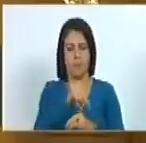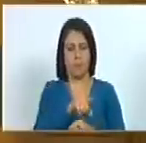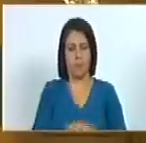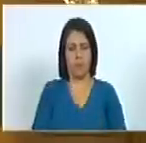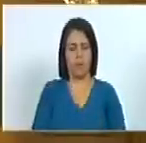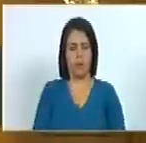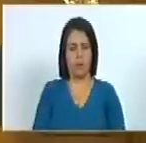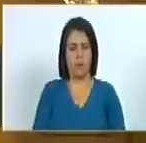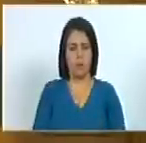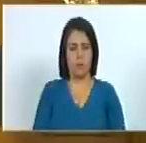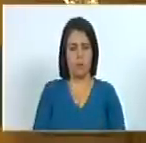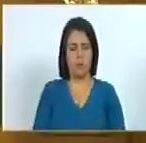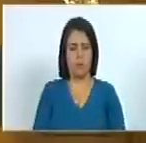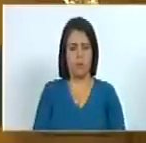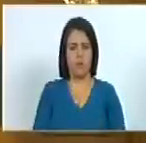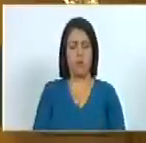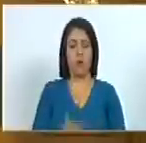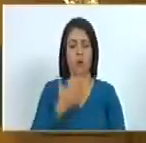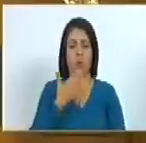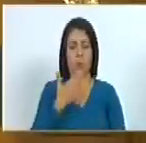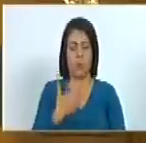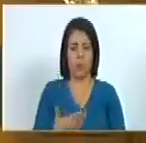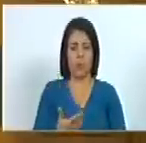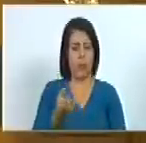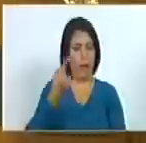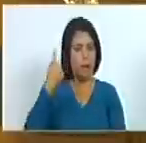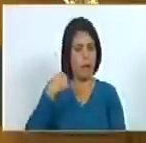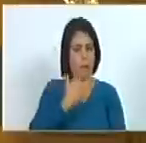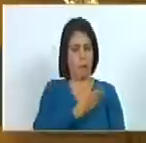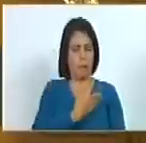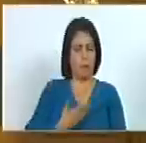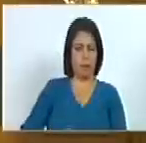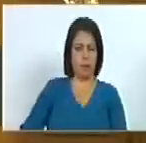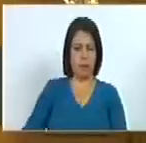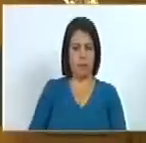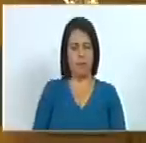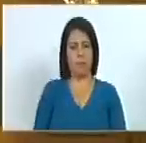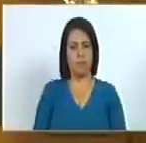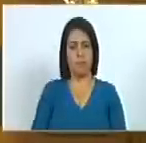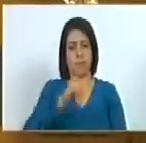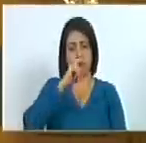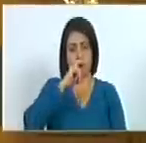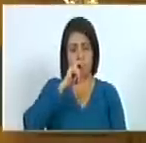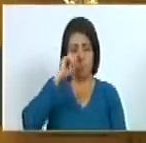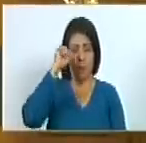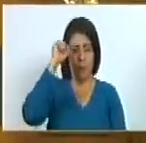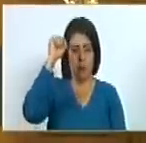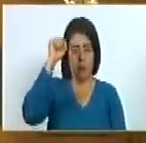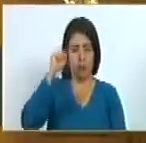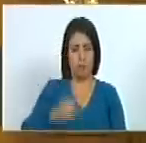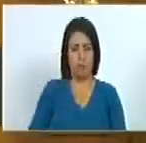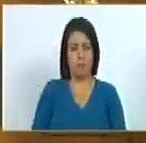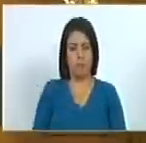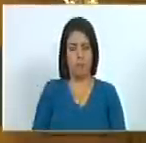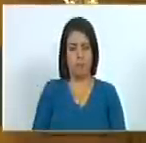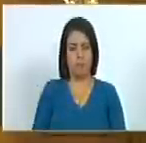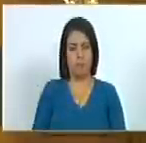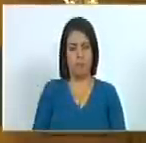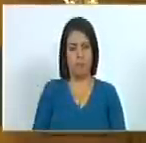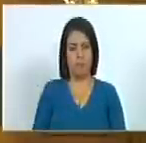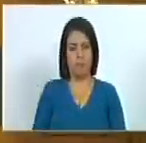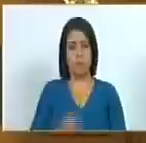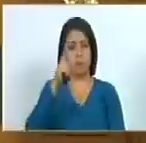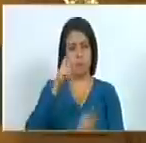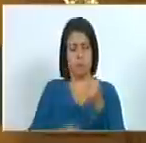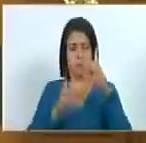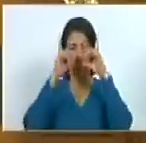lo reclamó el día de ayer el presidente Nicolás Maduro, las